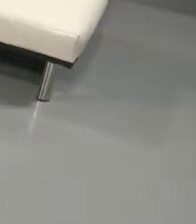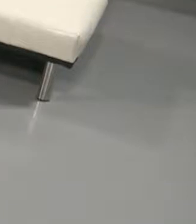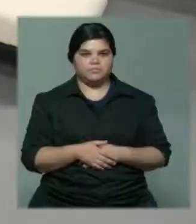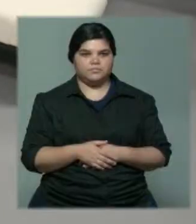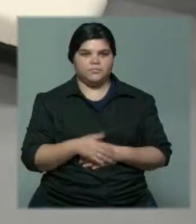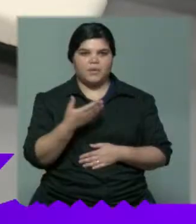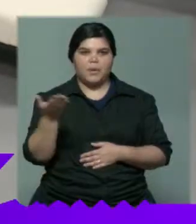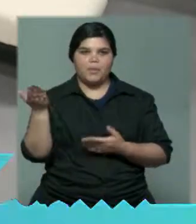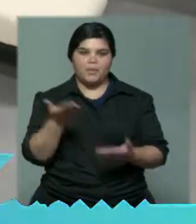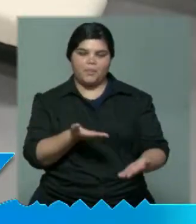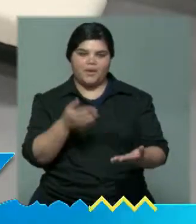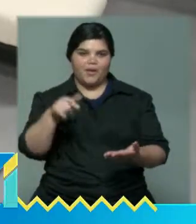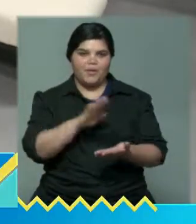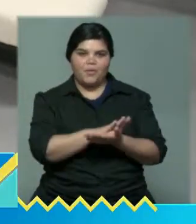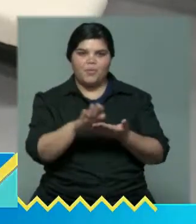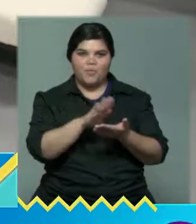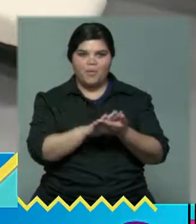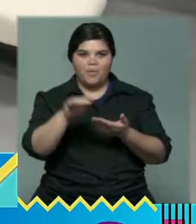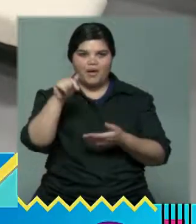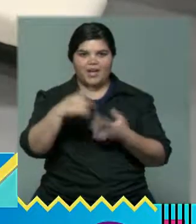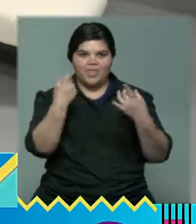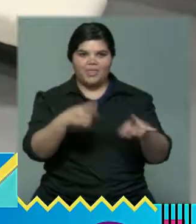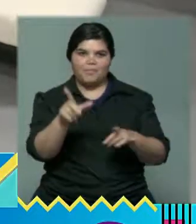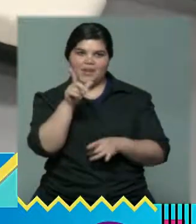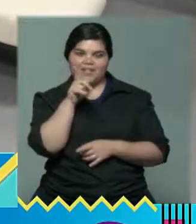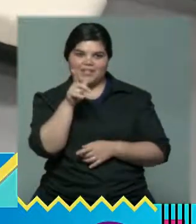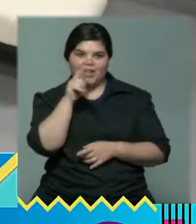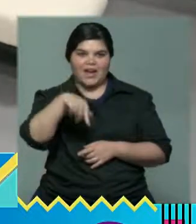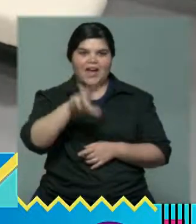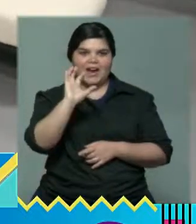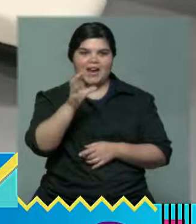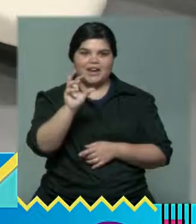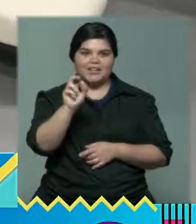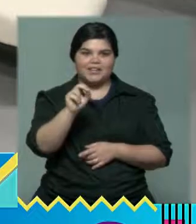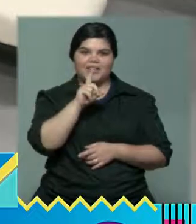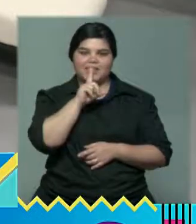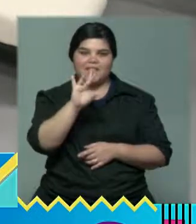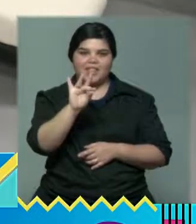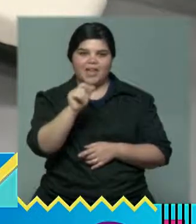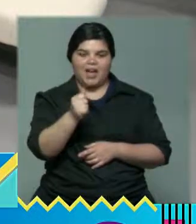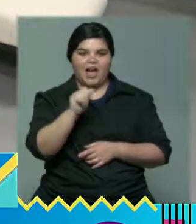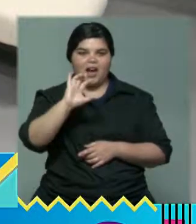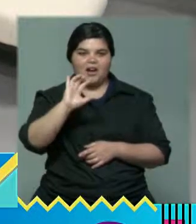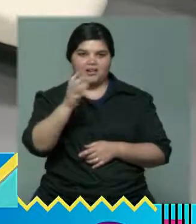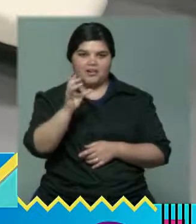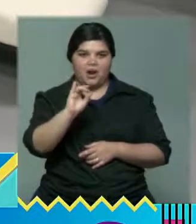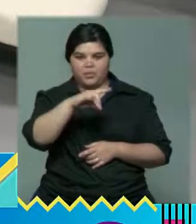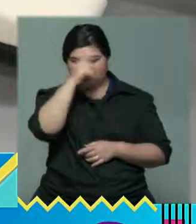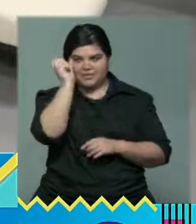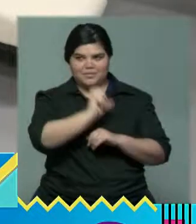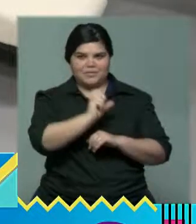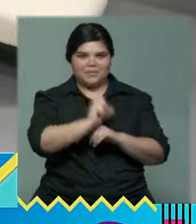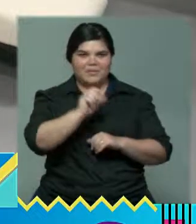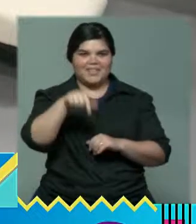¿Qué tal? Bienvenidos a una nueva edición de Distintos Parecidos por el canal 30 de la Televisión Digital Abierta, Señal U, el canal de la Universidad Nacional de Cuyo, y